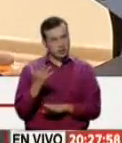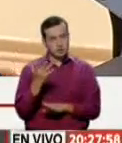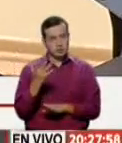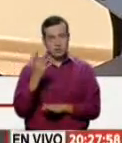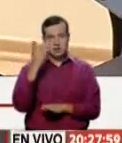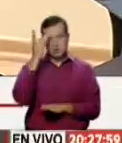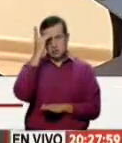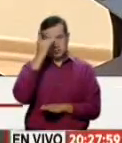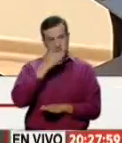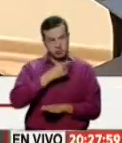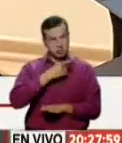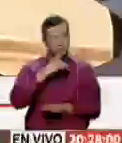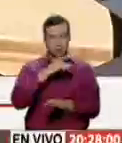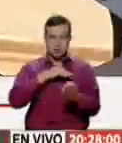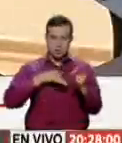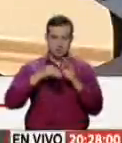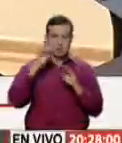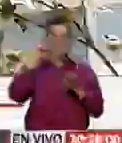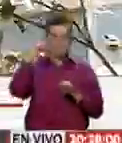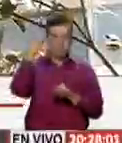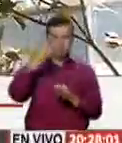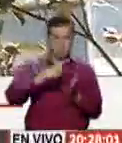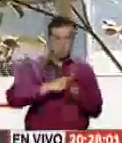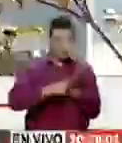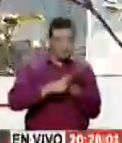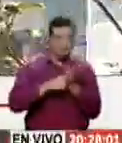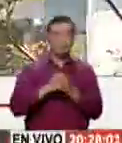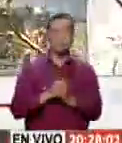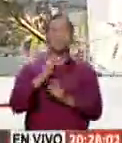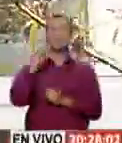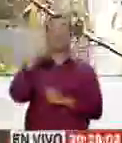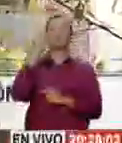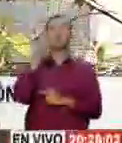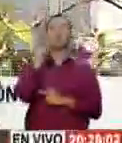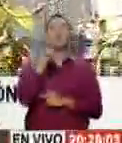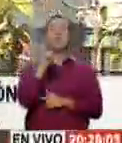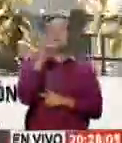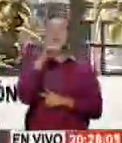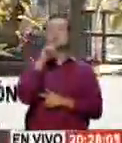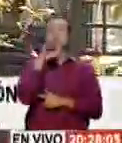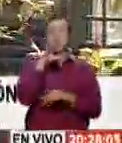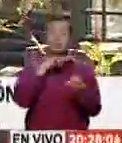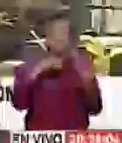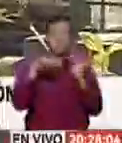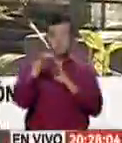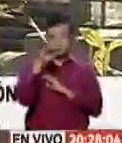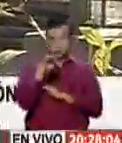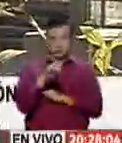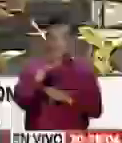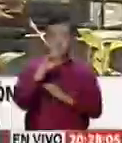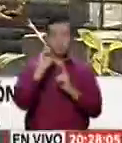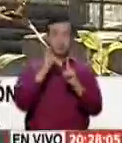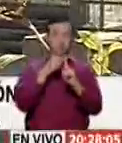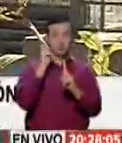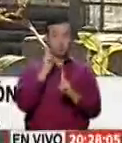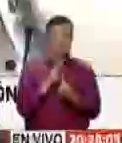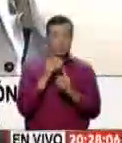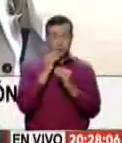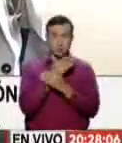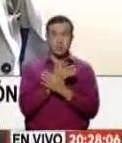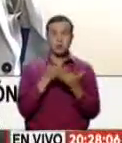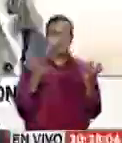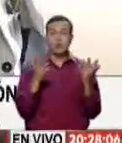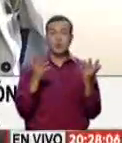la decisión del reemplazo para la próxima sesión. El próximo martes se decidiría su reemplazo. Además, en el segundo punto del orden del día